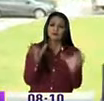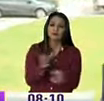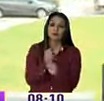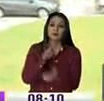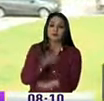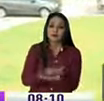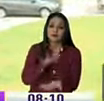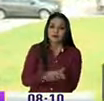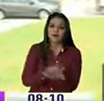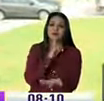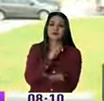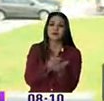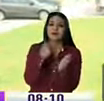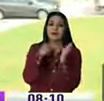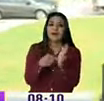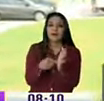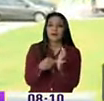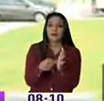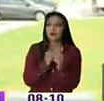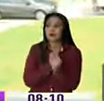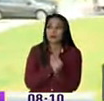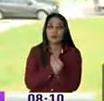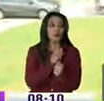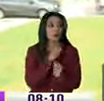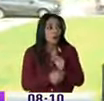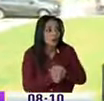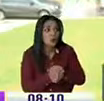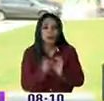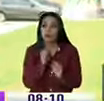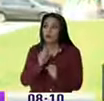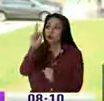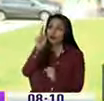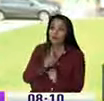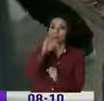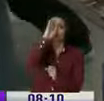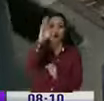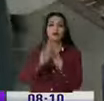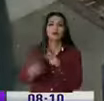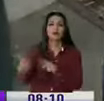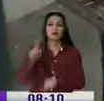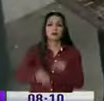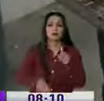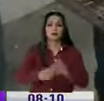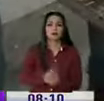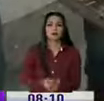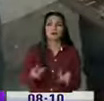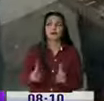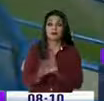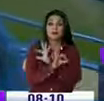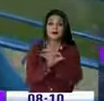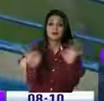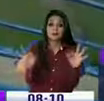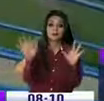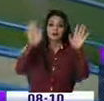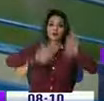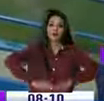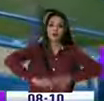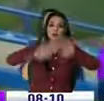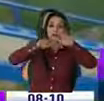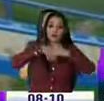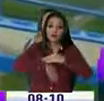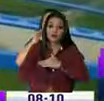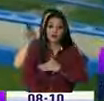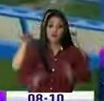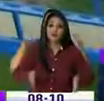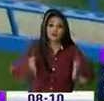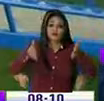tranquilos. Porque no toca estar así corriendo de la policía y cosas así. Junto a la limpieza de fachadas, pasos peatonales y elevados,